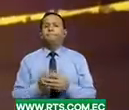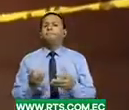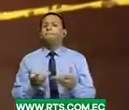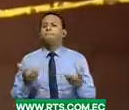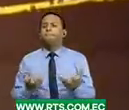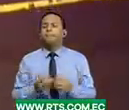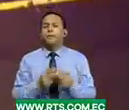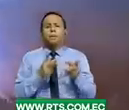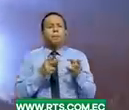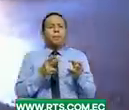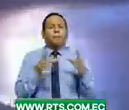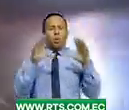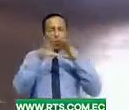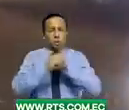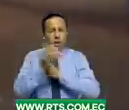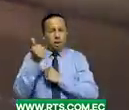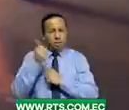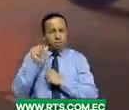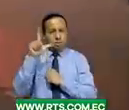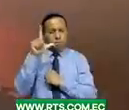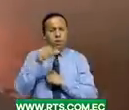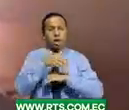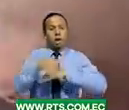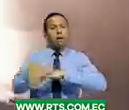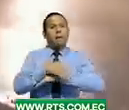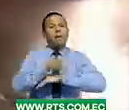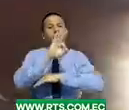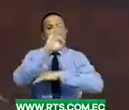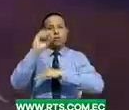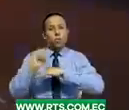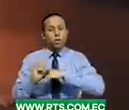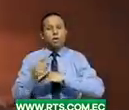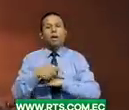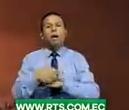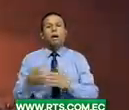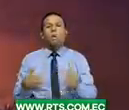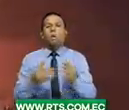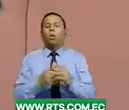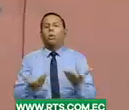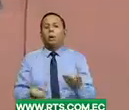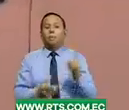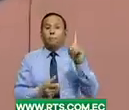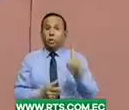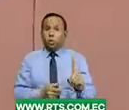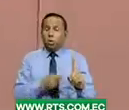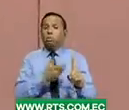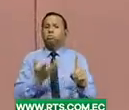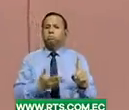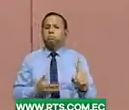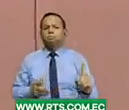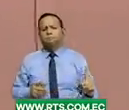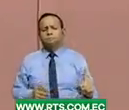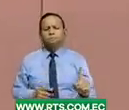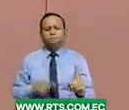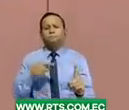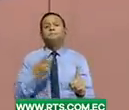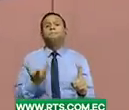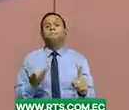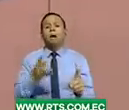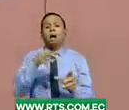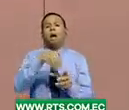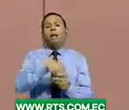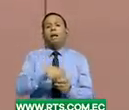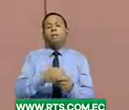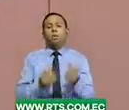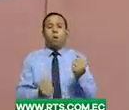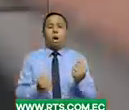la misma noche del lunes, en la avenida Francisco de Orellana se registró el crimen de un ciudadano, quien se movilizaba a bordo